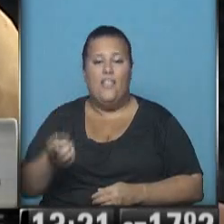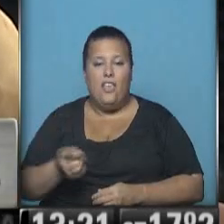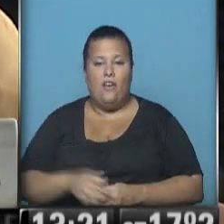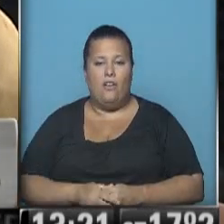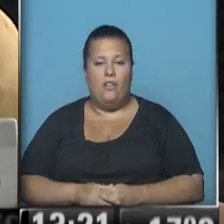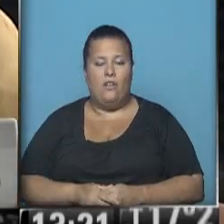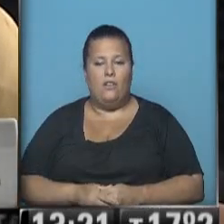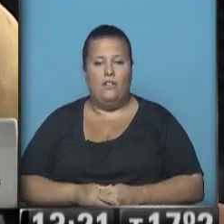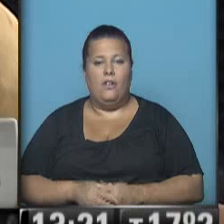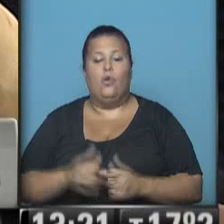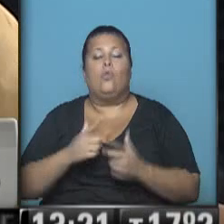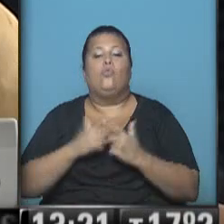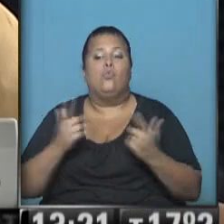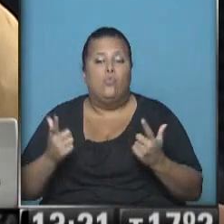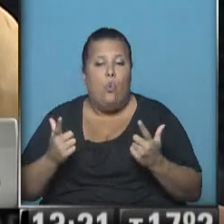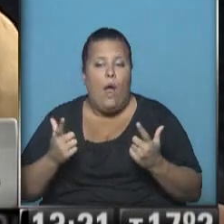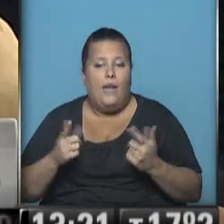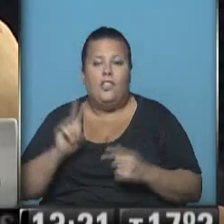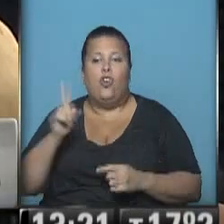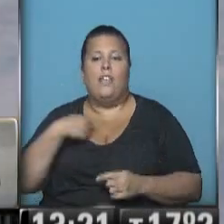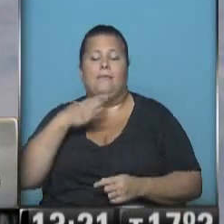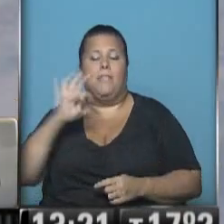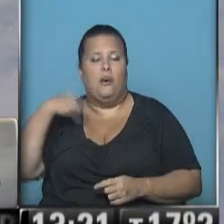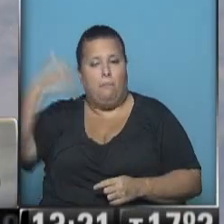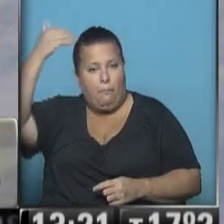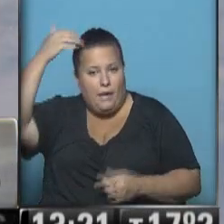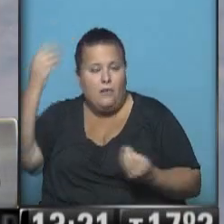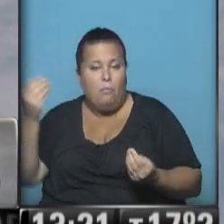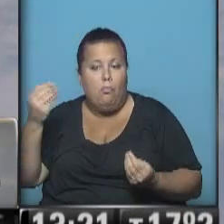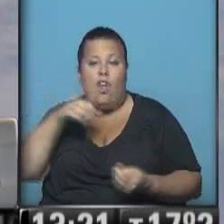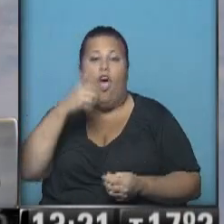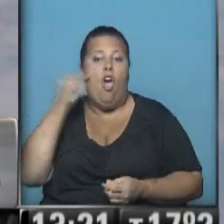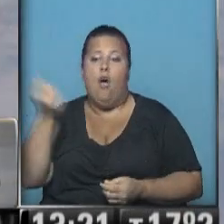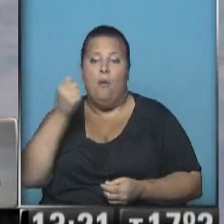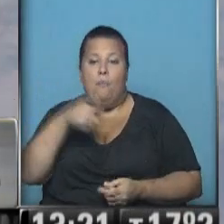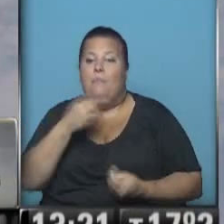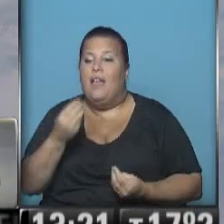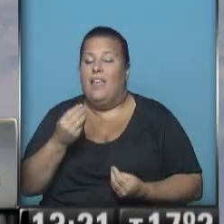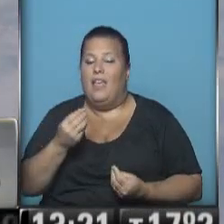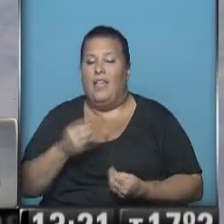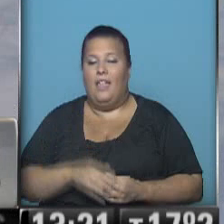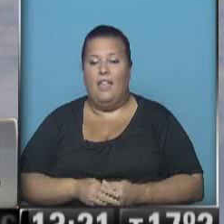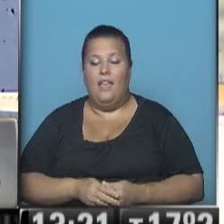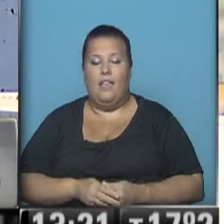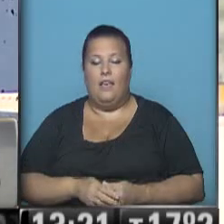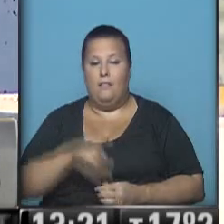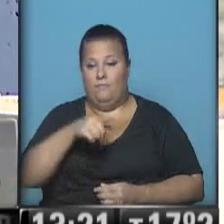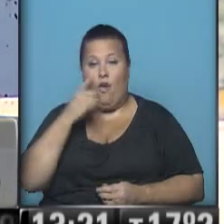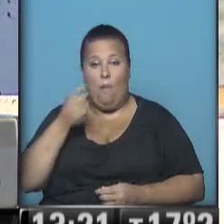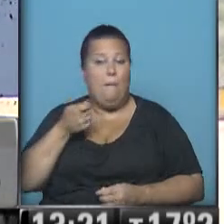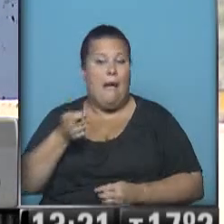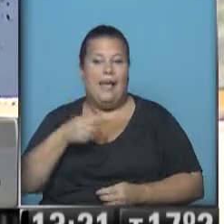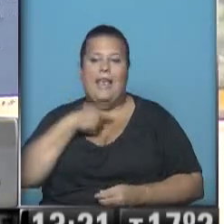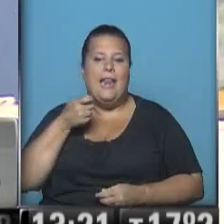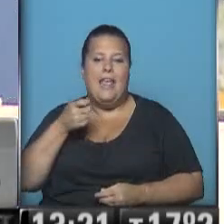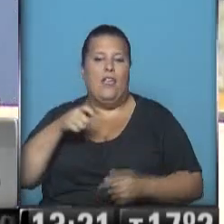decía Qué suerte que no fue su hijo no porque la intención que tiene el homicida es